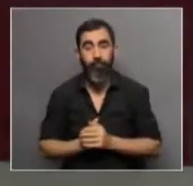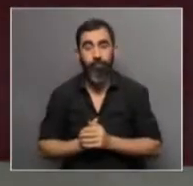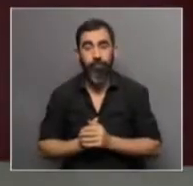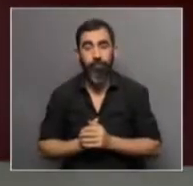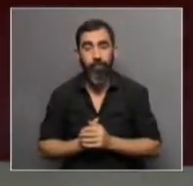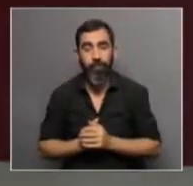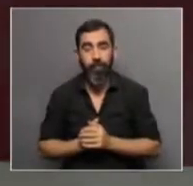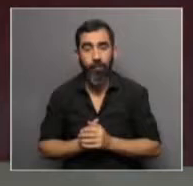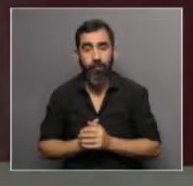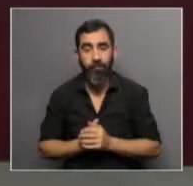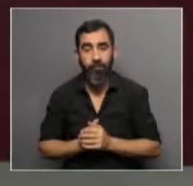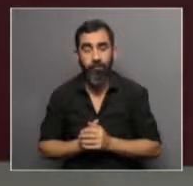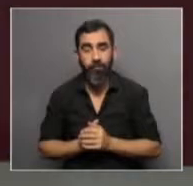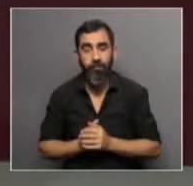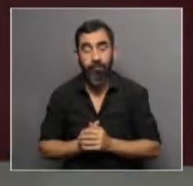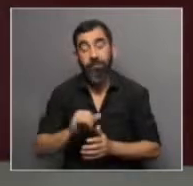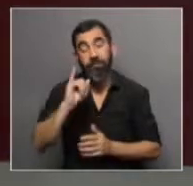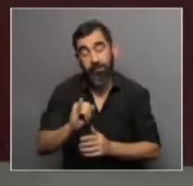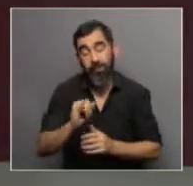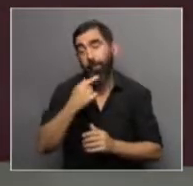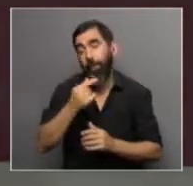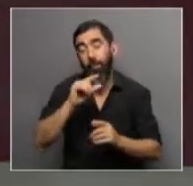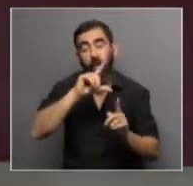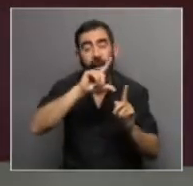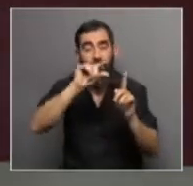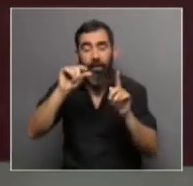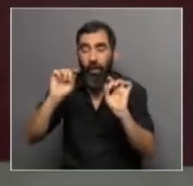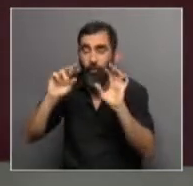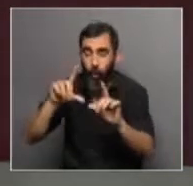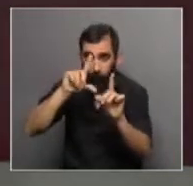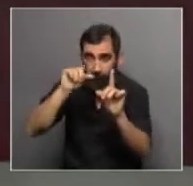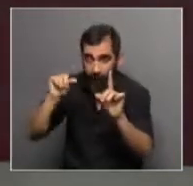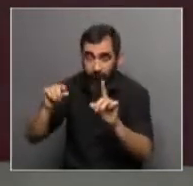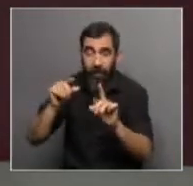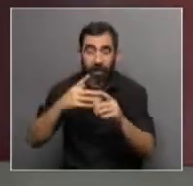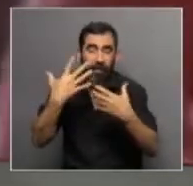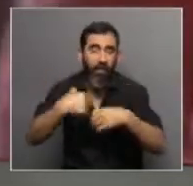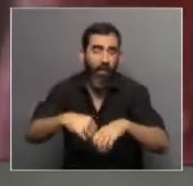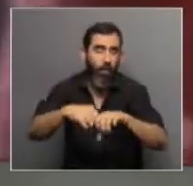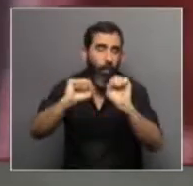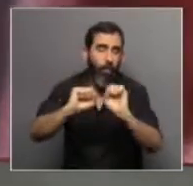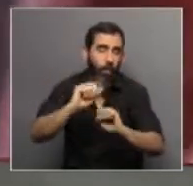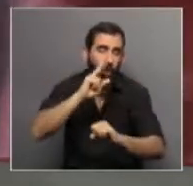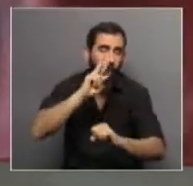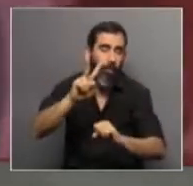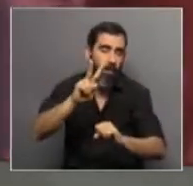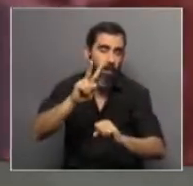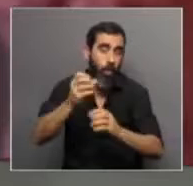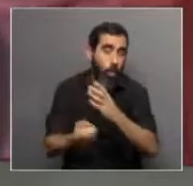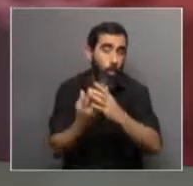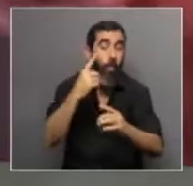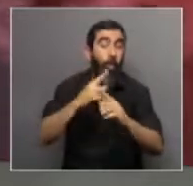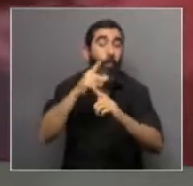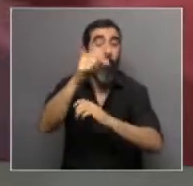Exactamente. Si uno mira las estadísticas frías, se diagnostican aproximadamente 2.000 casos nuevos